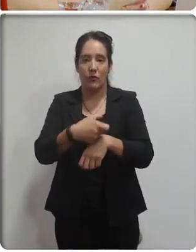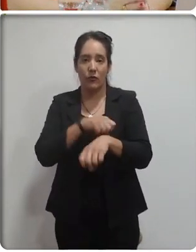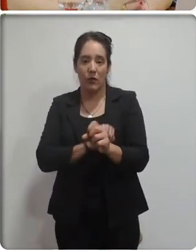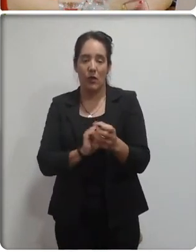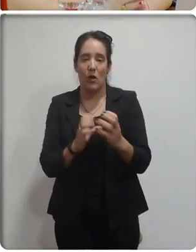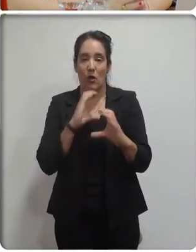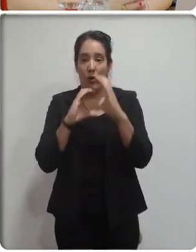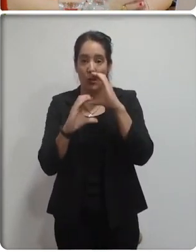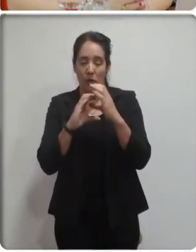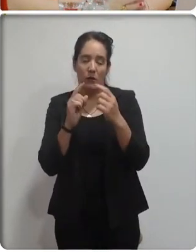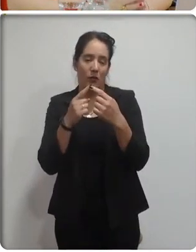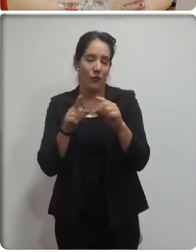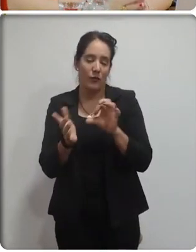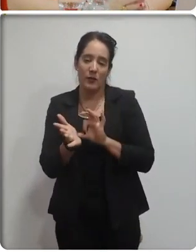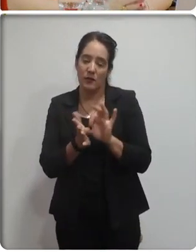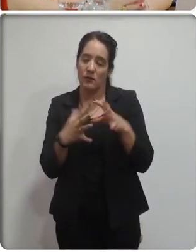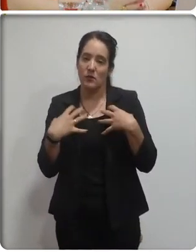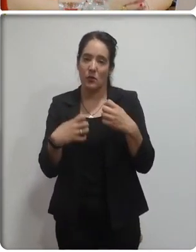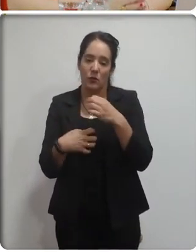de salud.